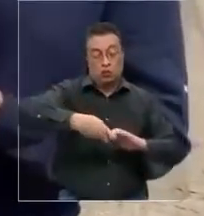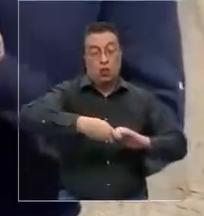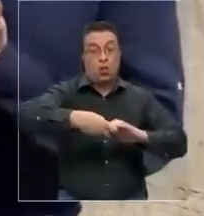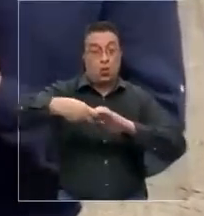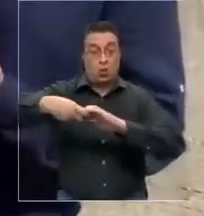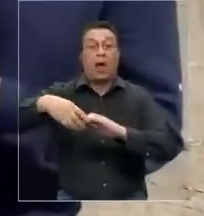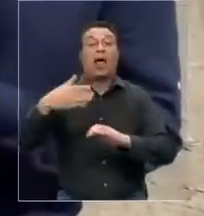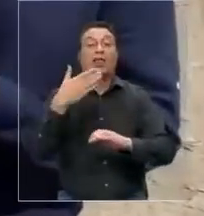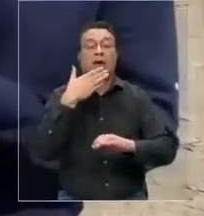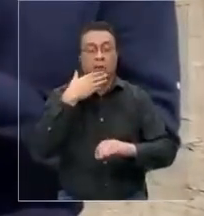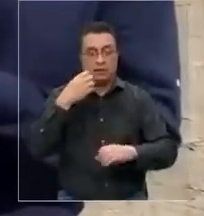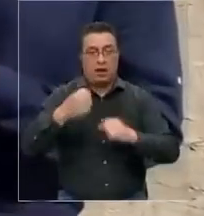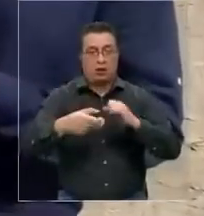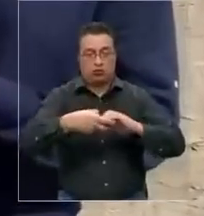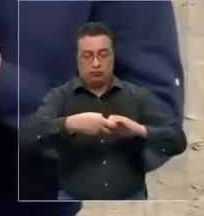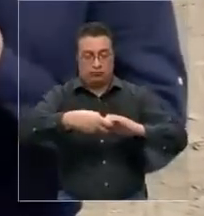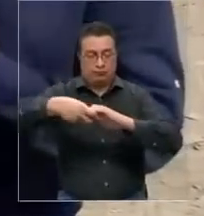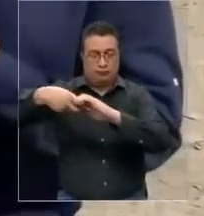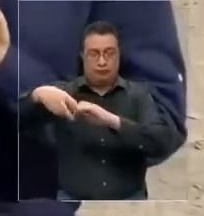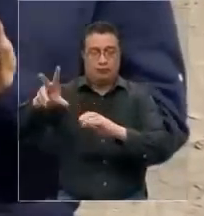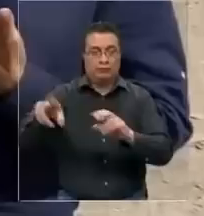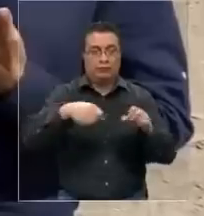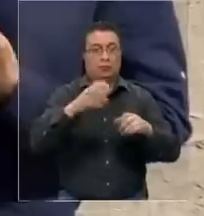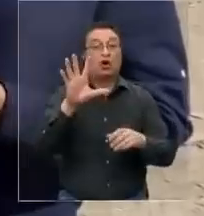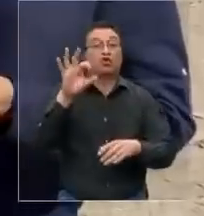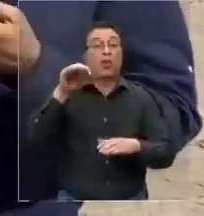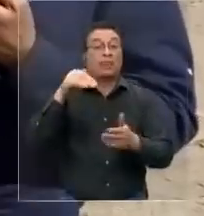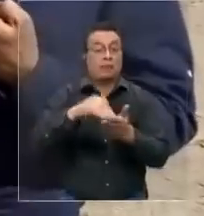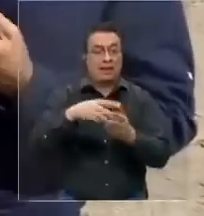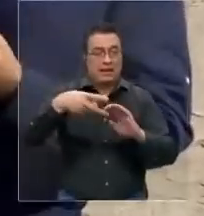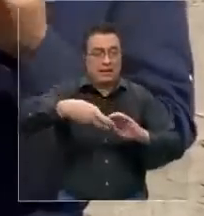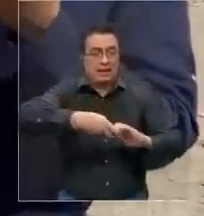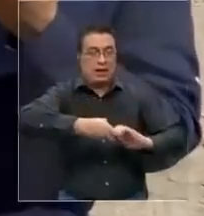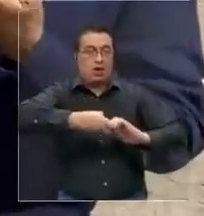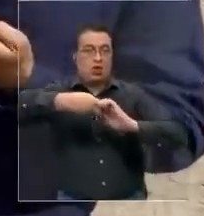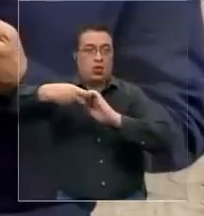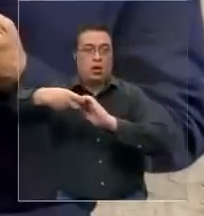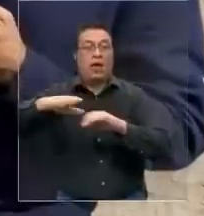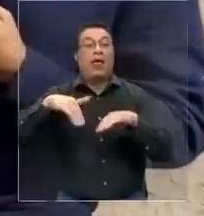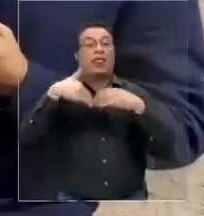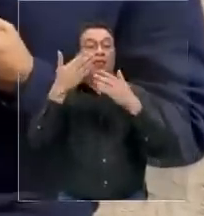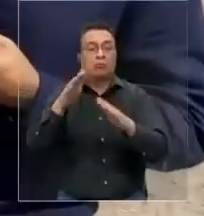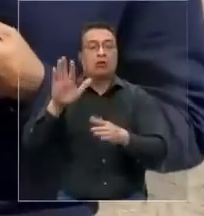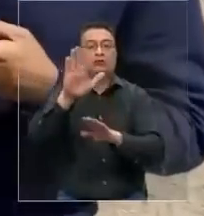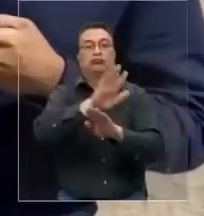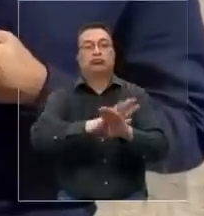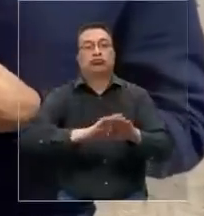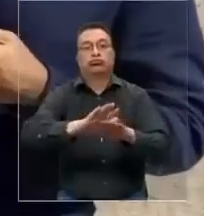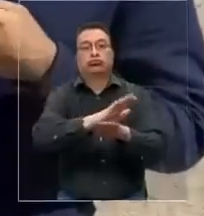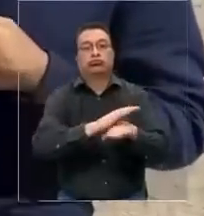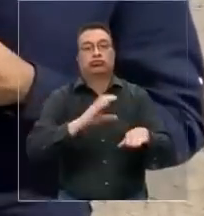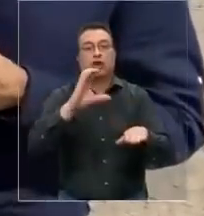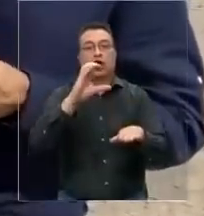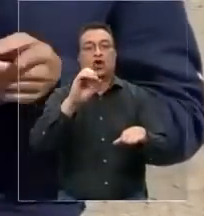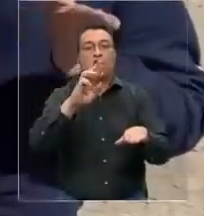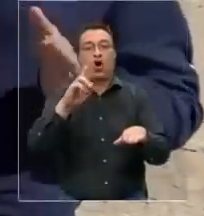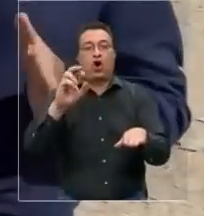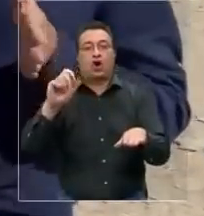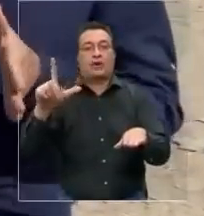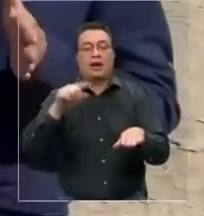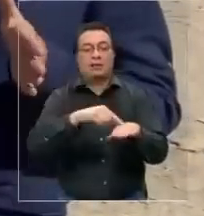auto será requisado. Cuesta aproximadamente 50.000 pesos. Y luego, los corrales, donde su vehículo va a estar